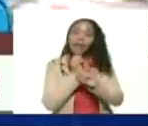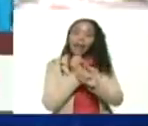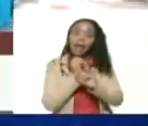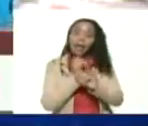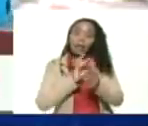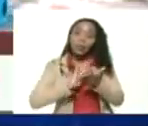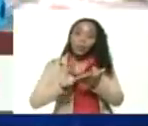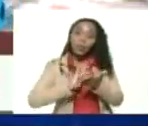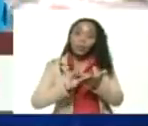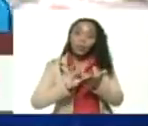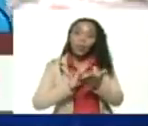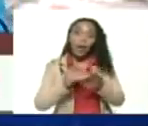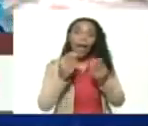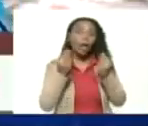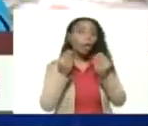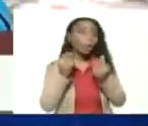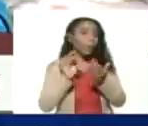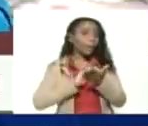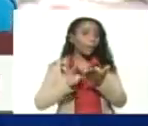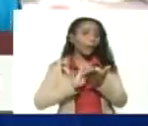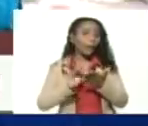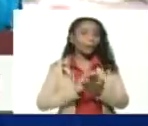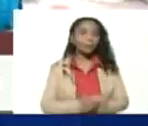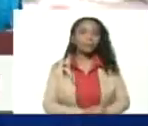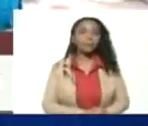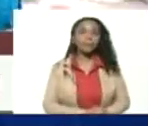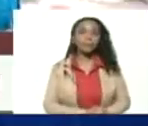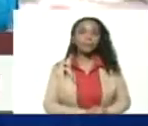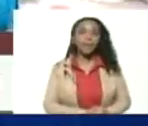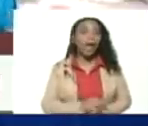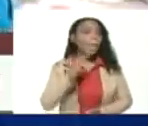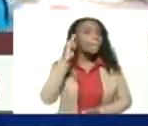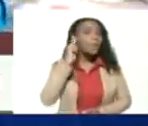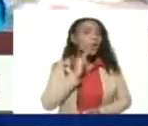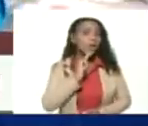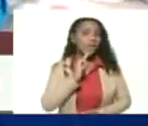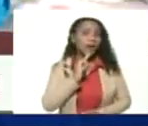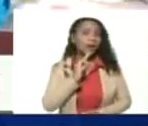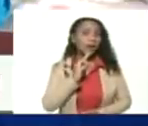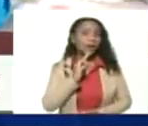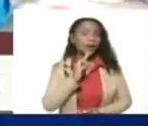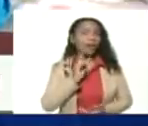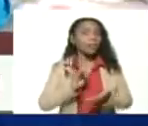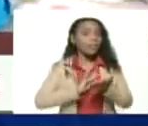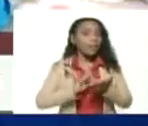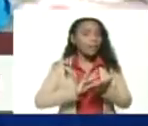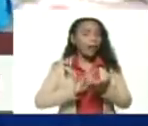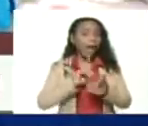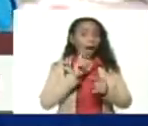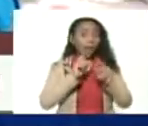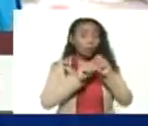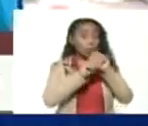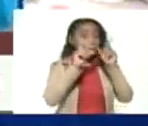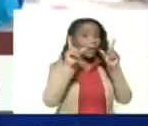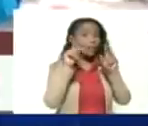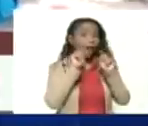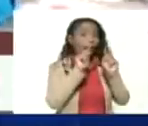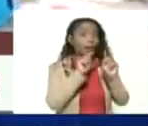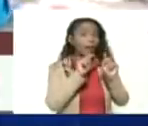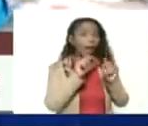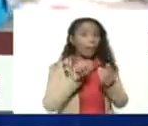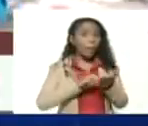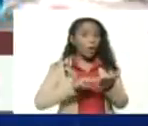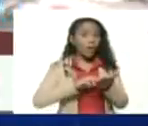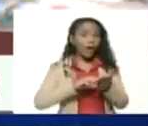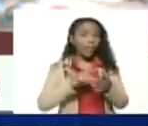estos días, la economía digital, el Bolívar digital. Hay una sorpresa, la cava, el Bolívar